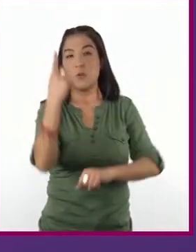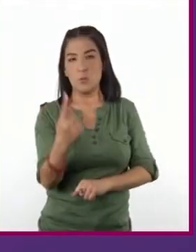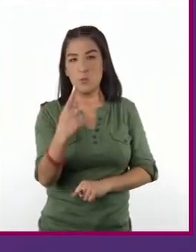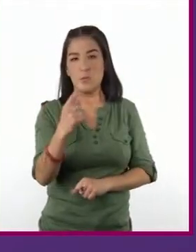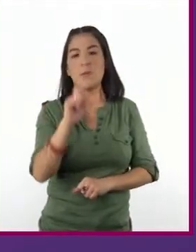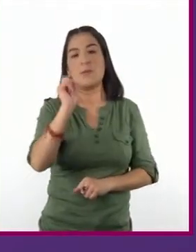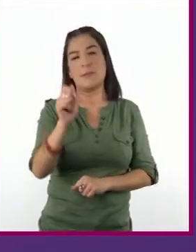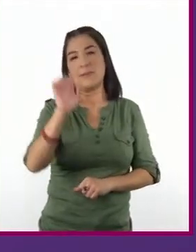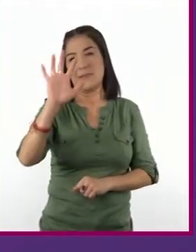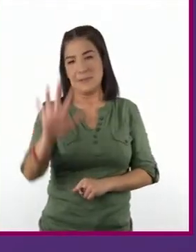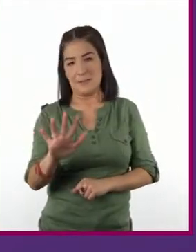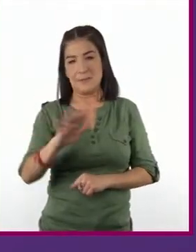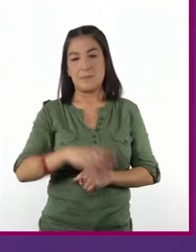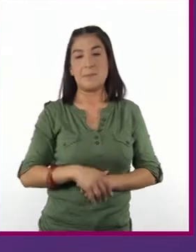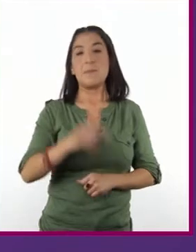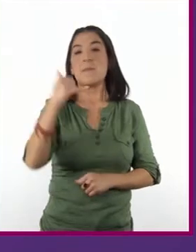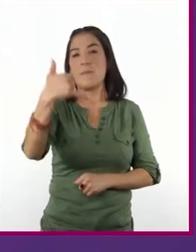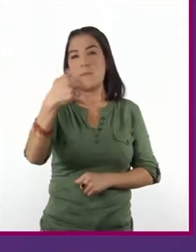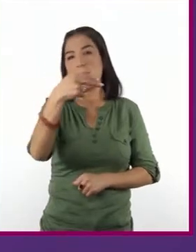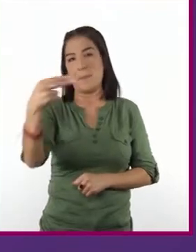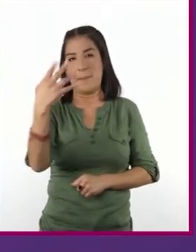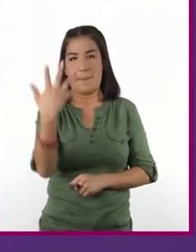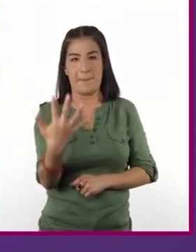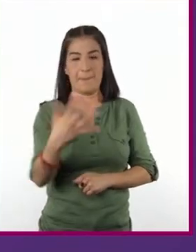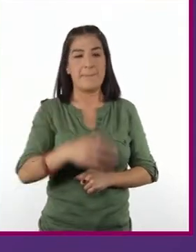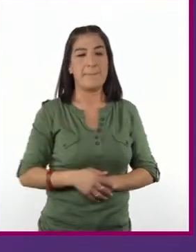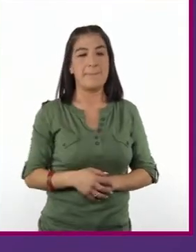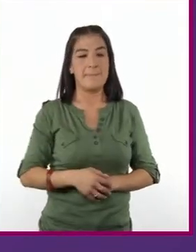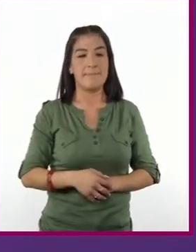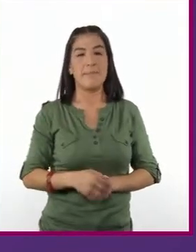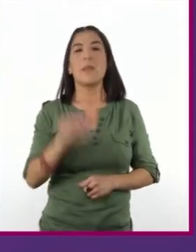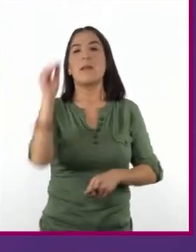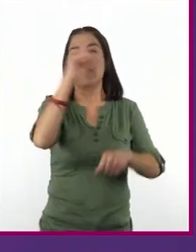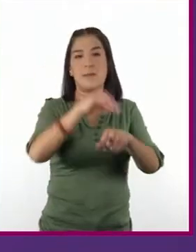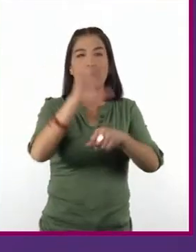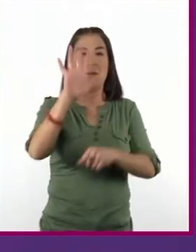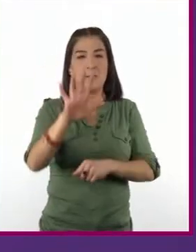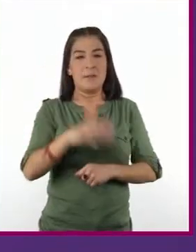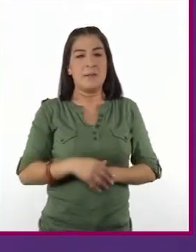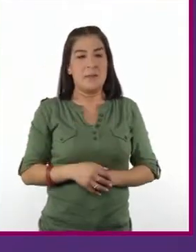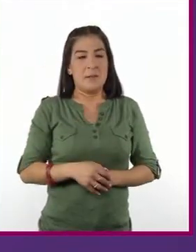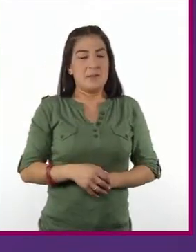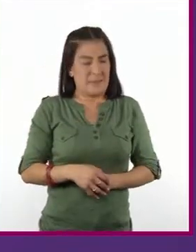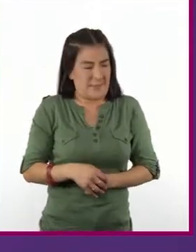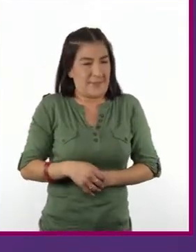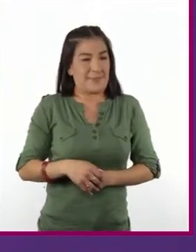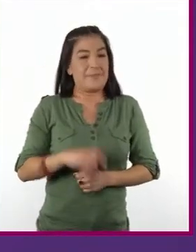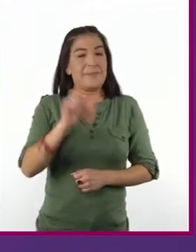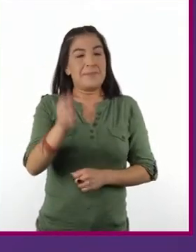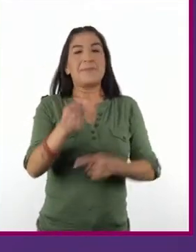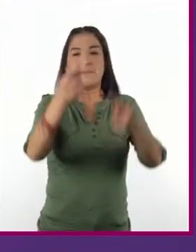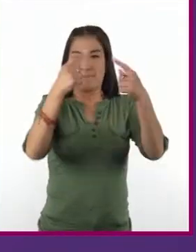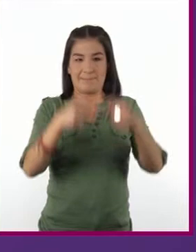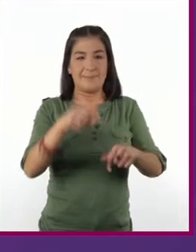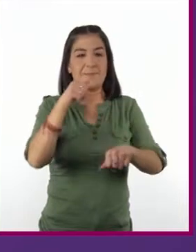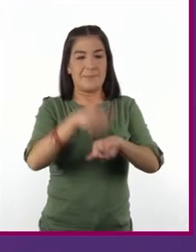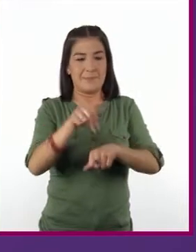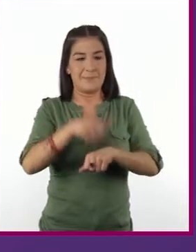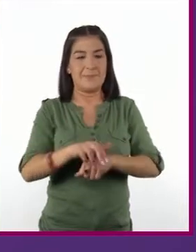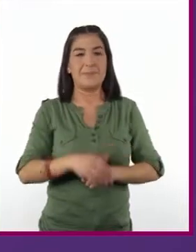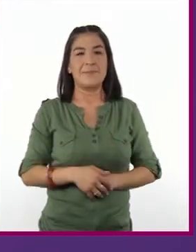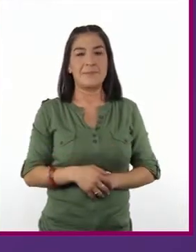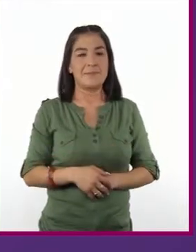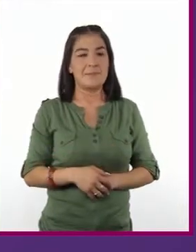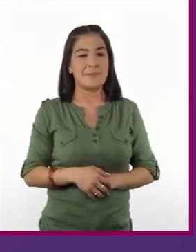5, por lo que y es igual a 5. Pongo el 5 en la tabla. Ahora continuamos con el siguiente número, que